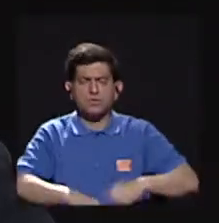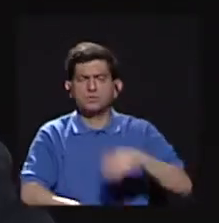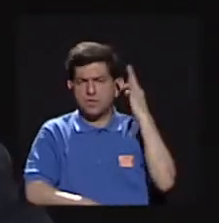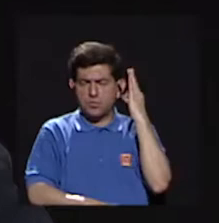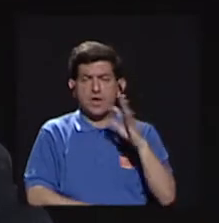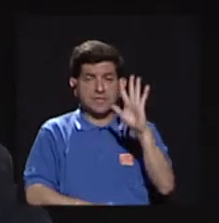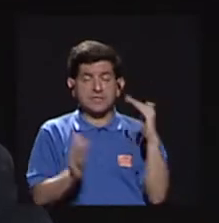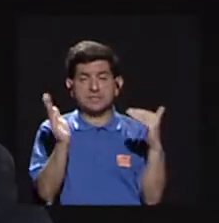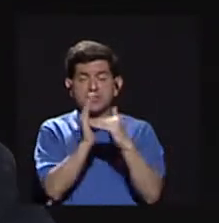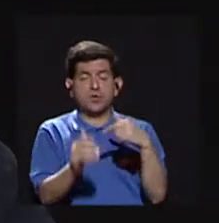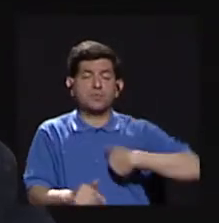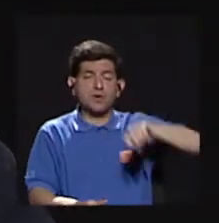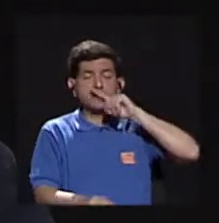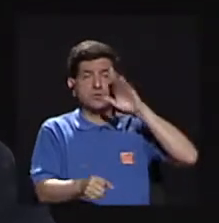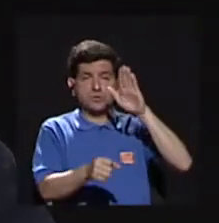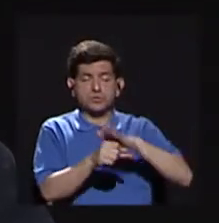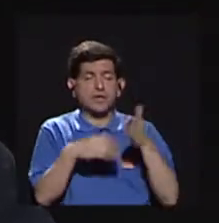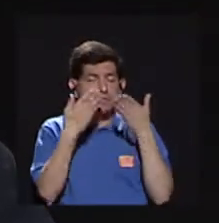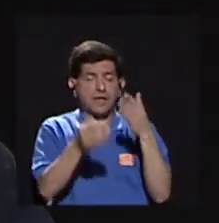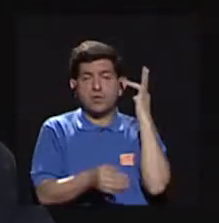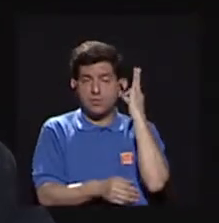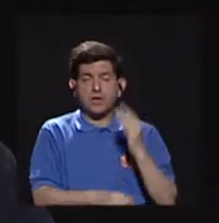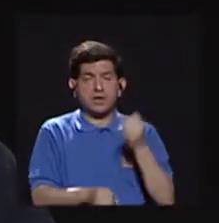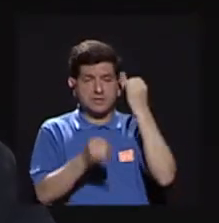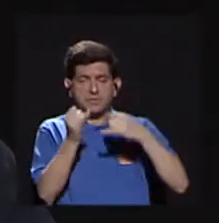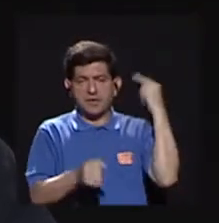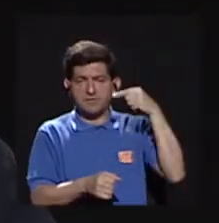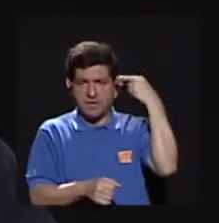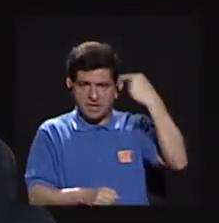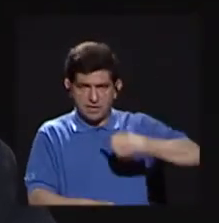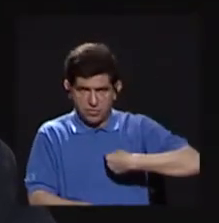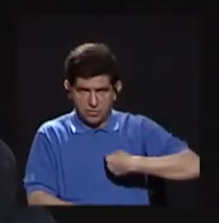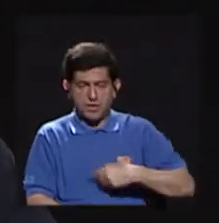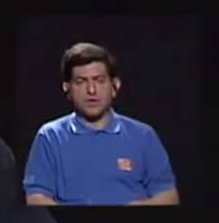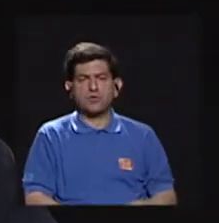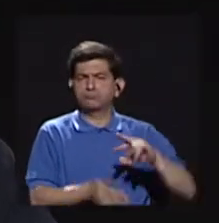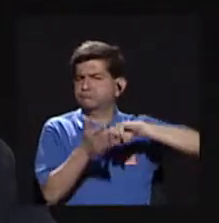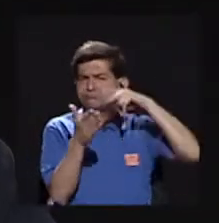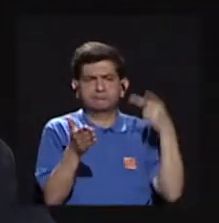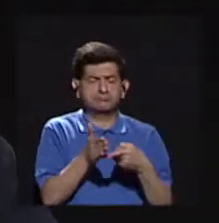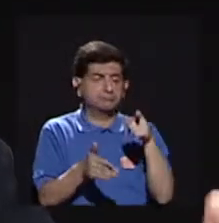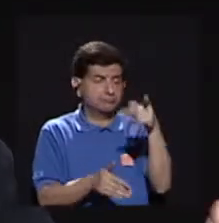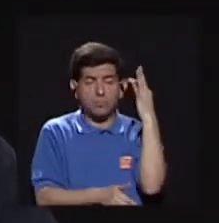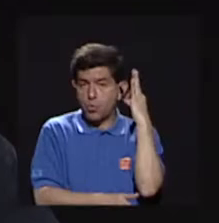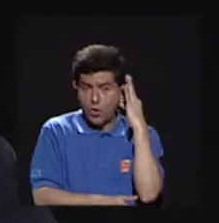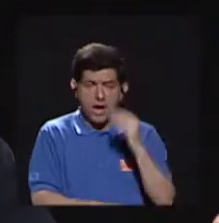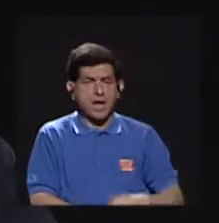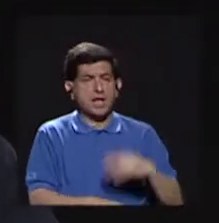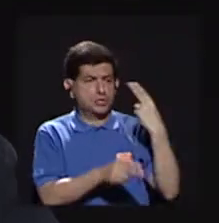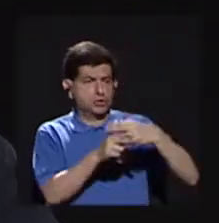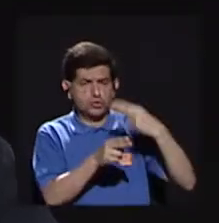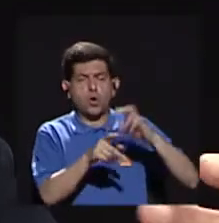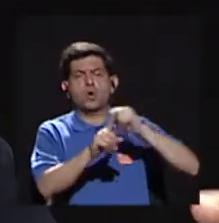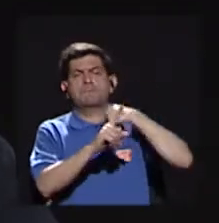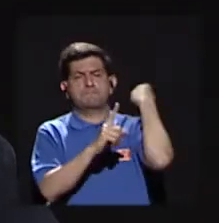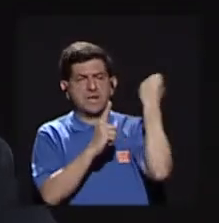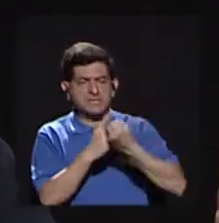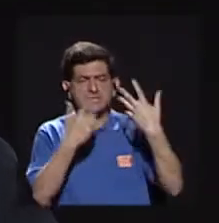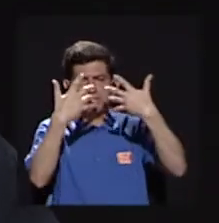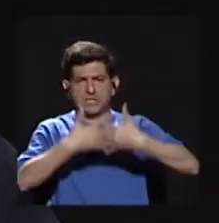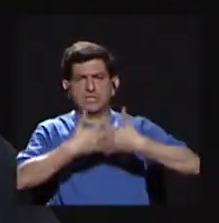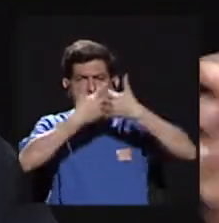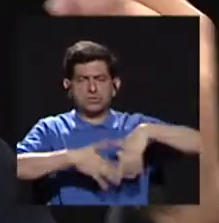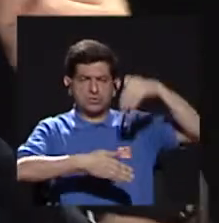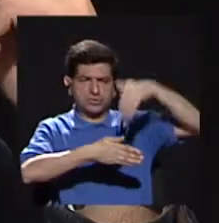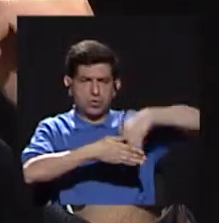los cinco mil que prometimos para finales de mi administración de forma tal que estas mujeres cuyos nombres condiciones y empresas